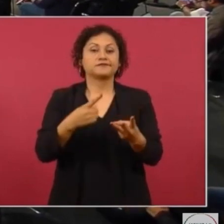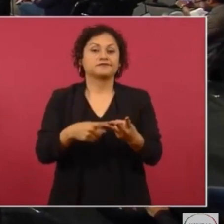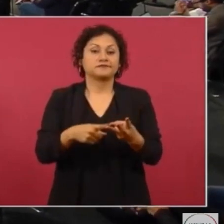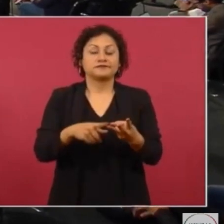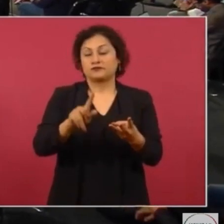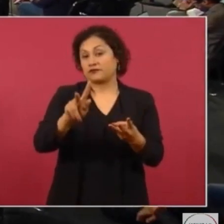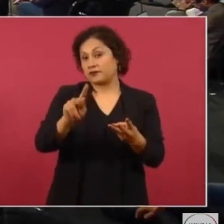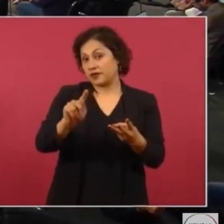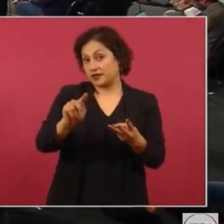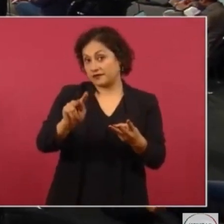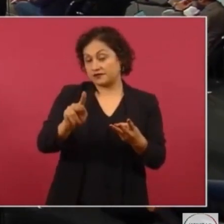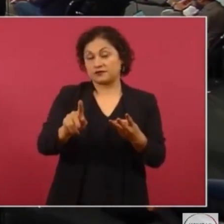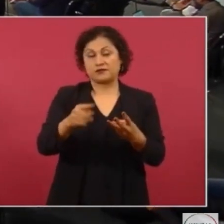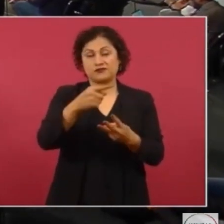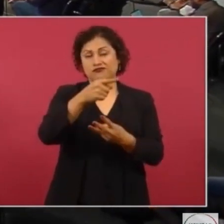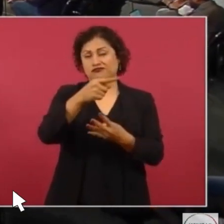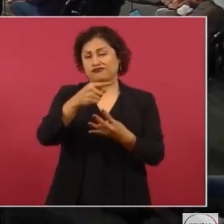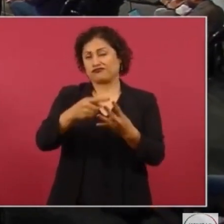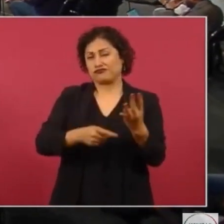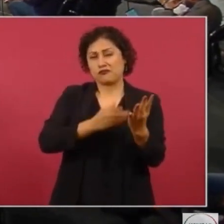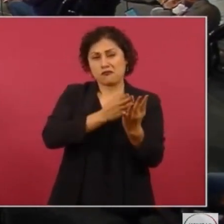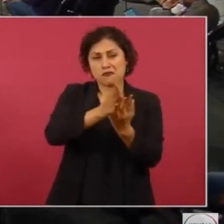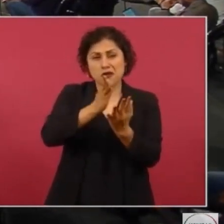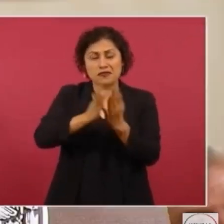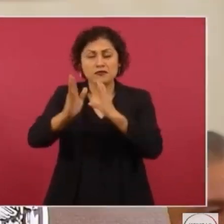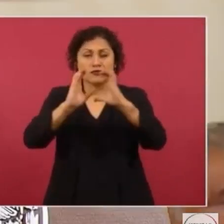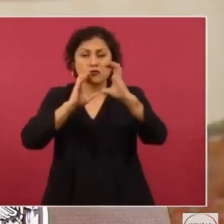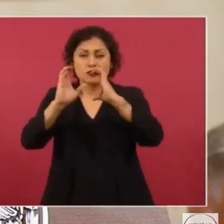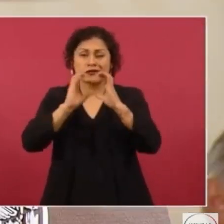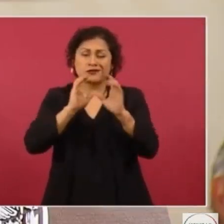las televisoras, todos.